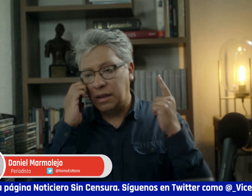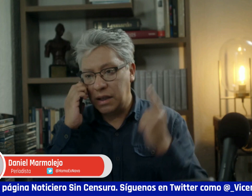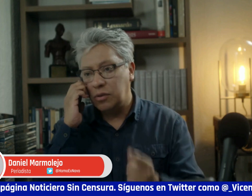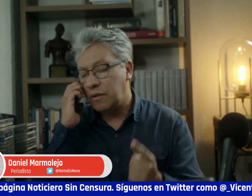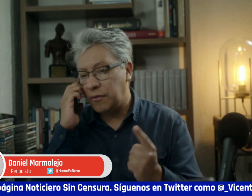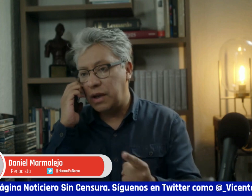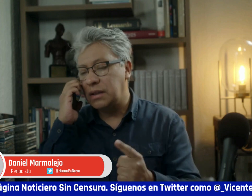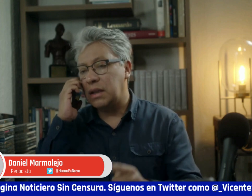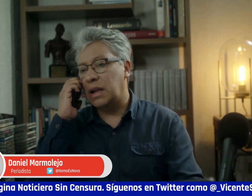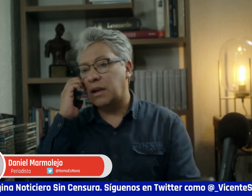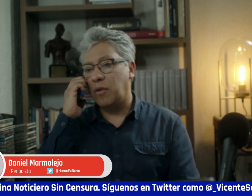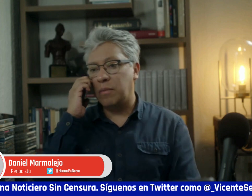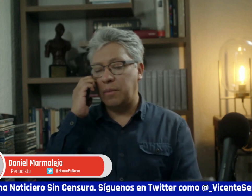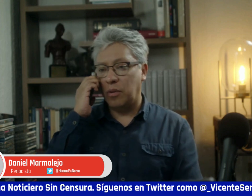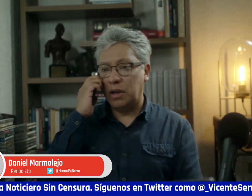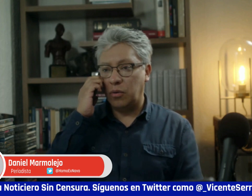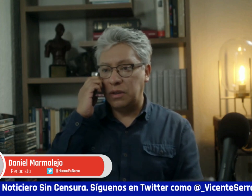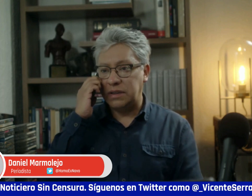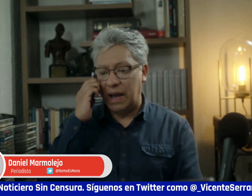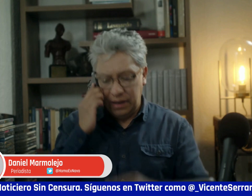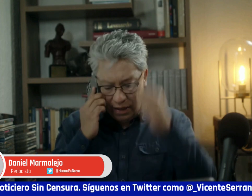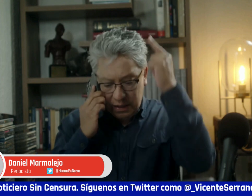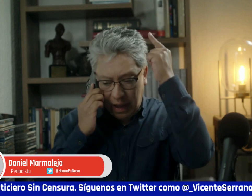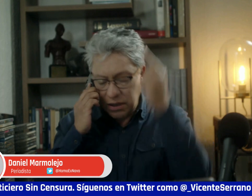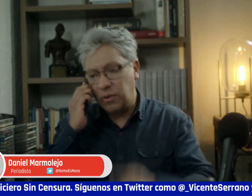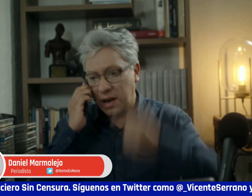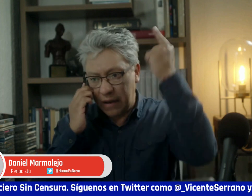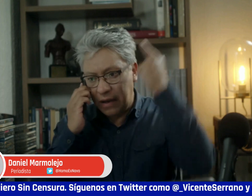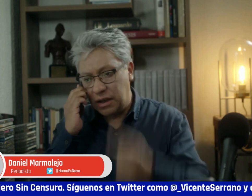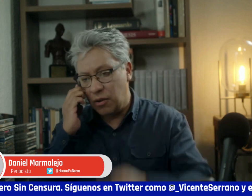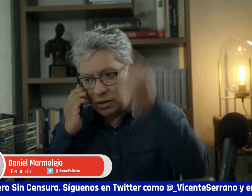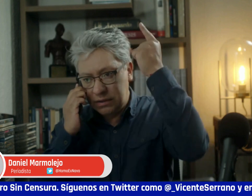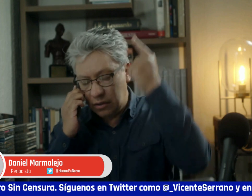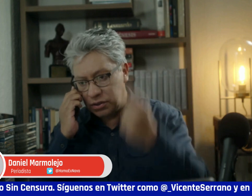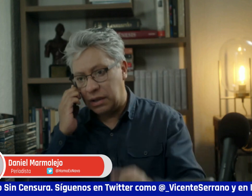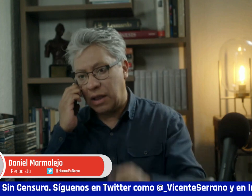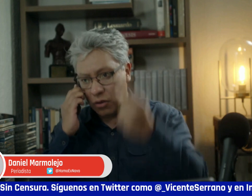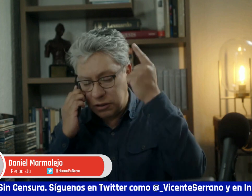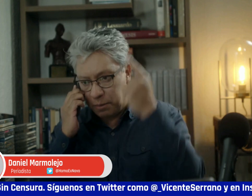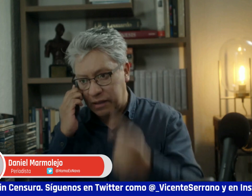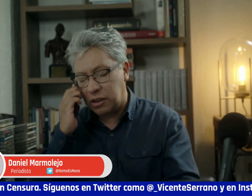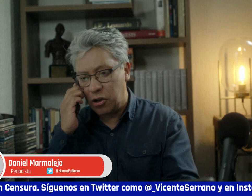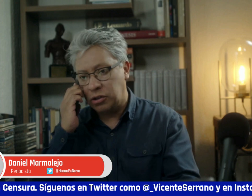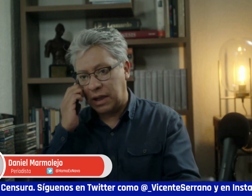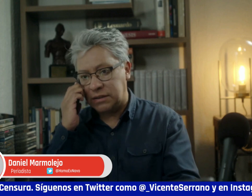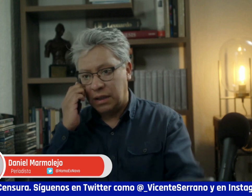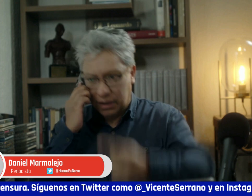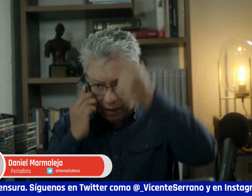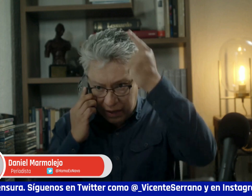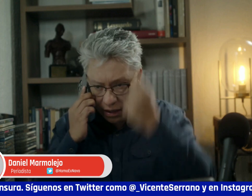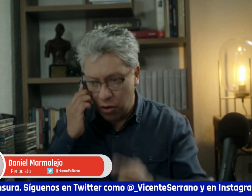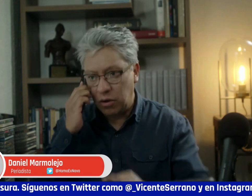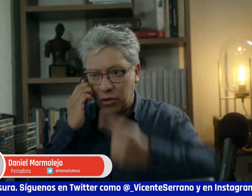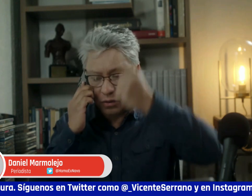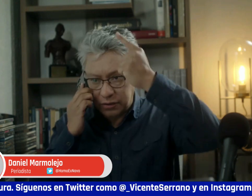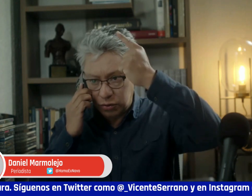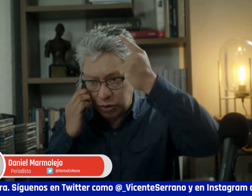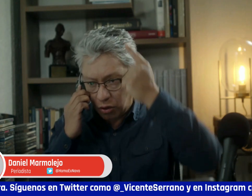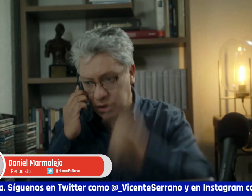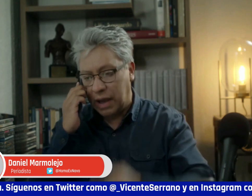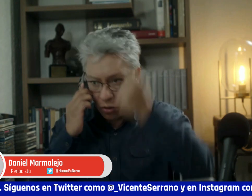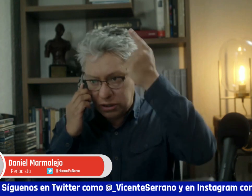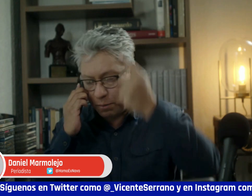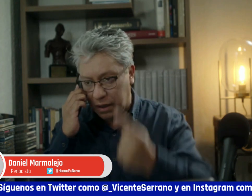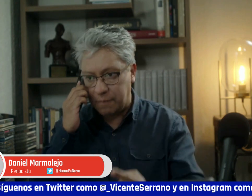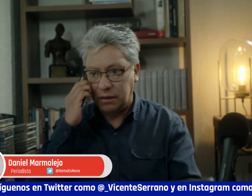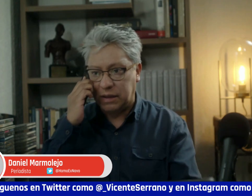electorales, teniendo enfrente la reforma al Poder Judicial, que haya una rebelión desde los senadores patriotas, rebelión contra